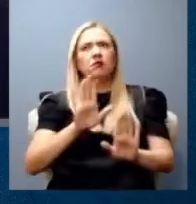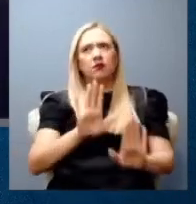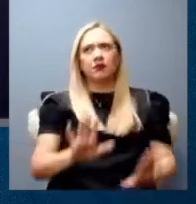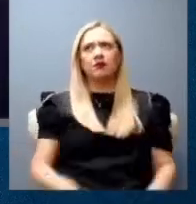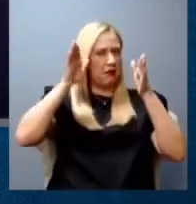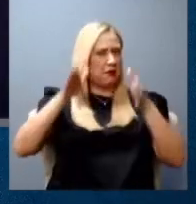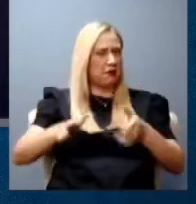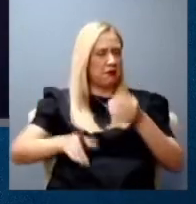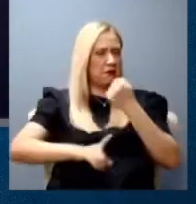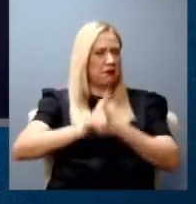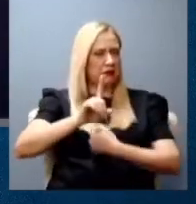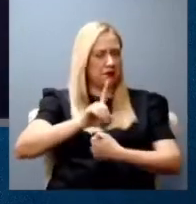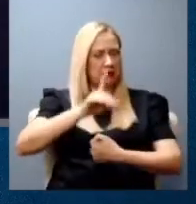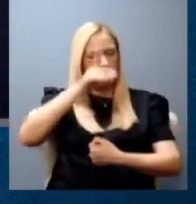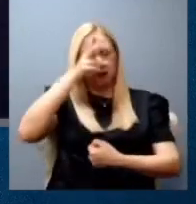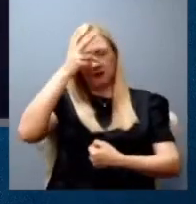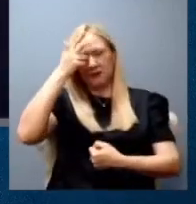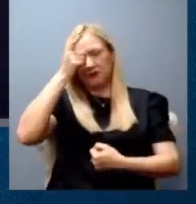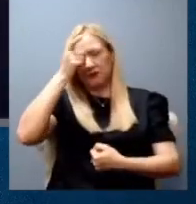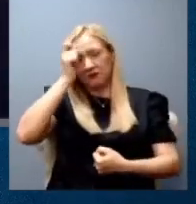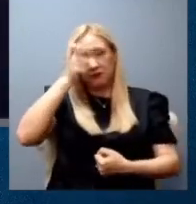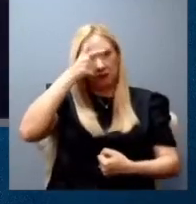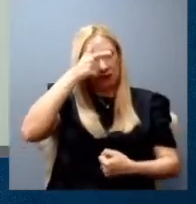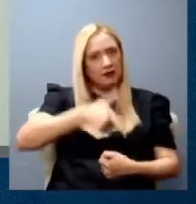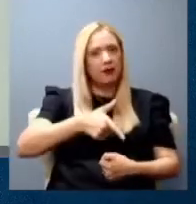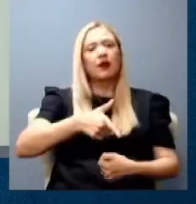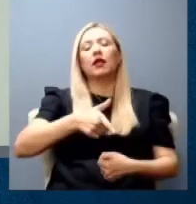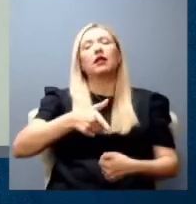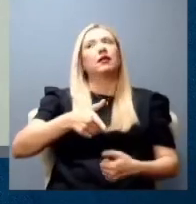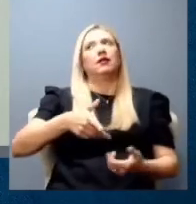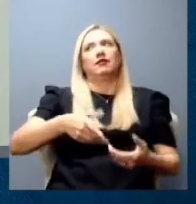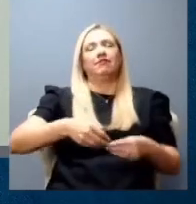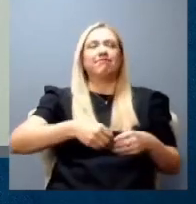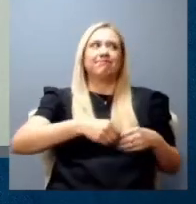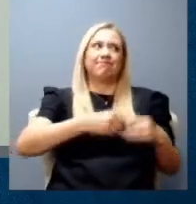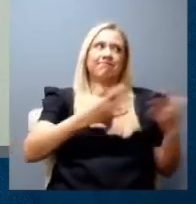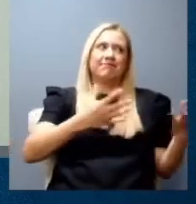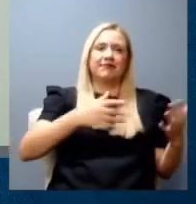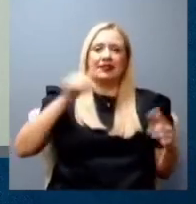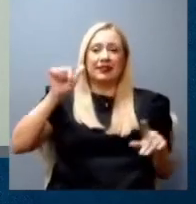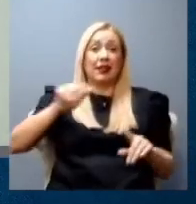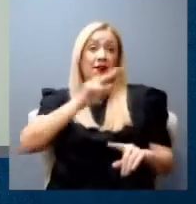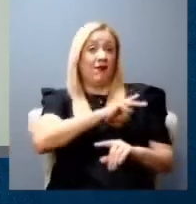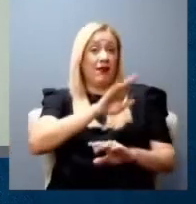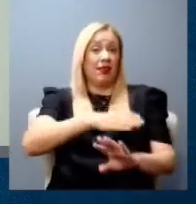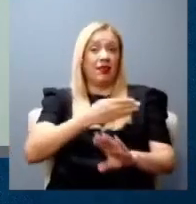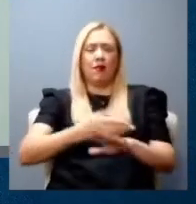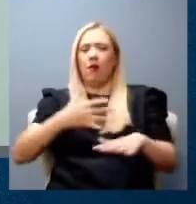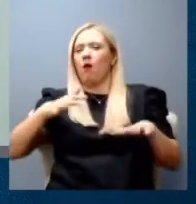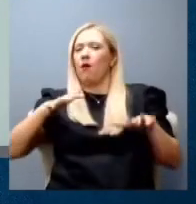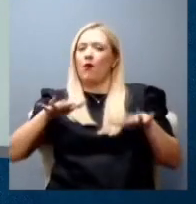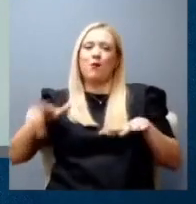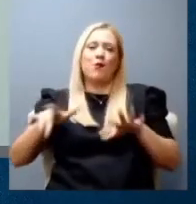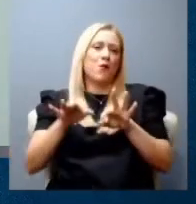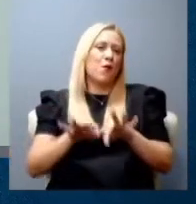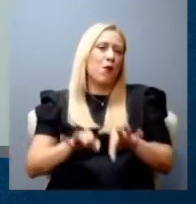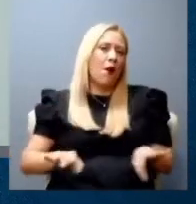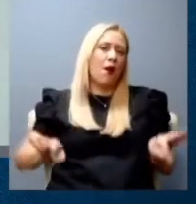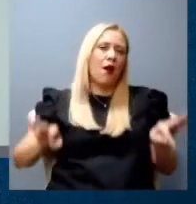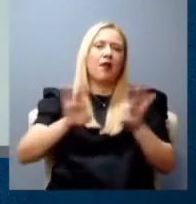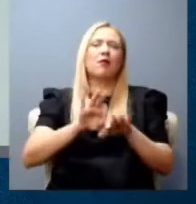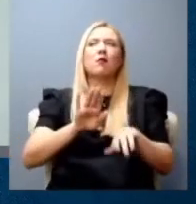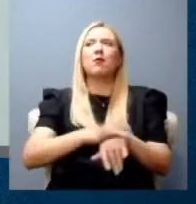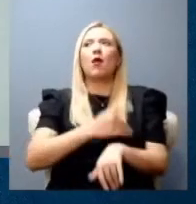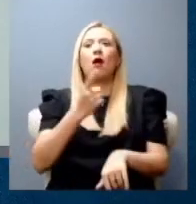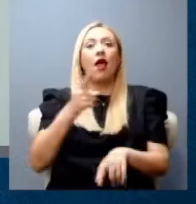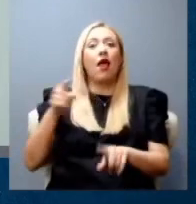Claro, Roberto, las víctimas juegan un papel central. Este papel central es sobre todo dada la condición en la